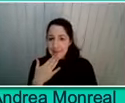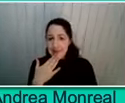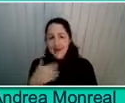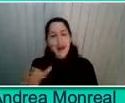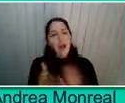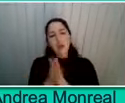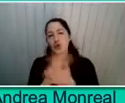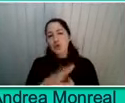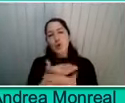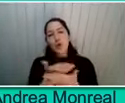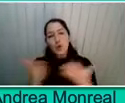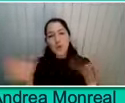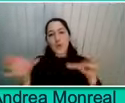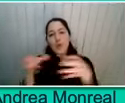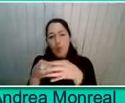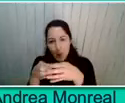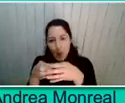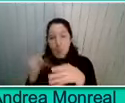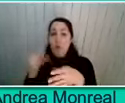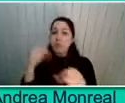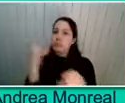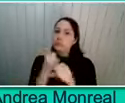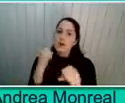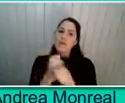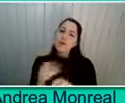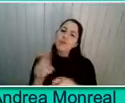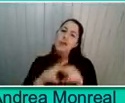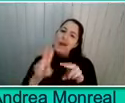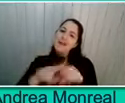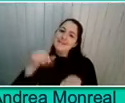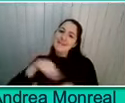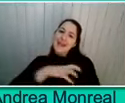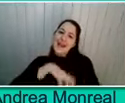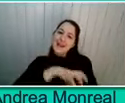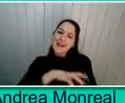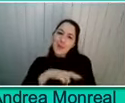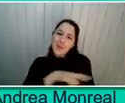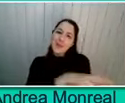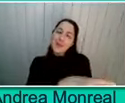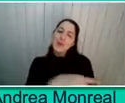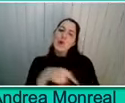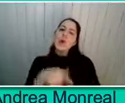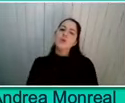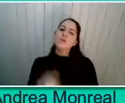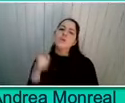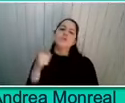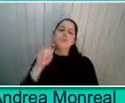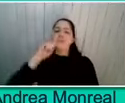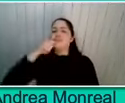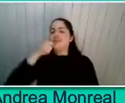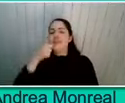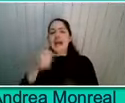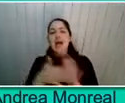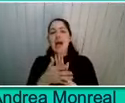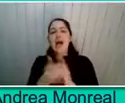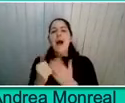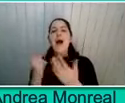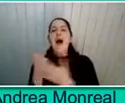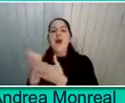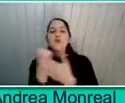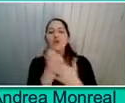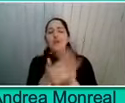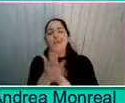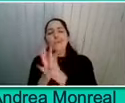labor que ustedes realizan acá en la región, y que tiene un alcance obviamente nacional. Así que te